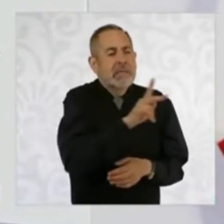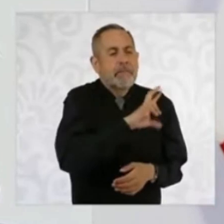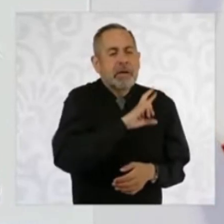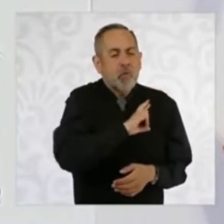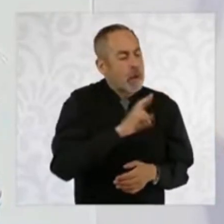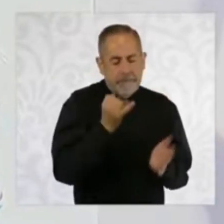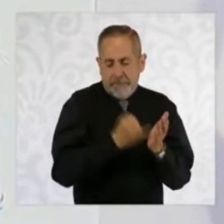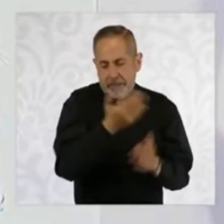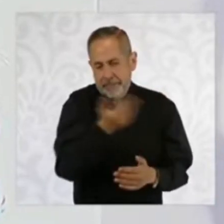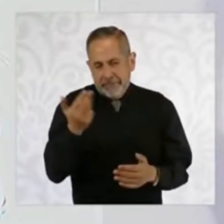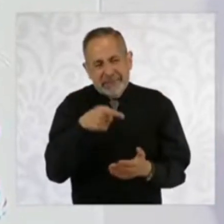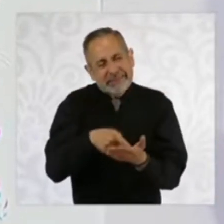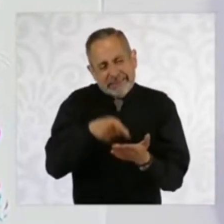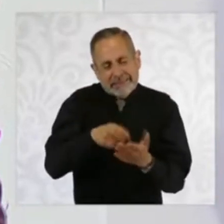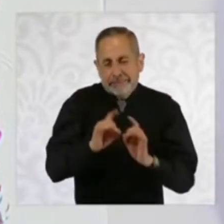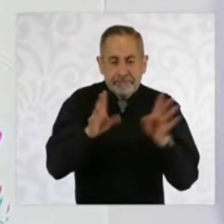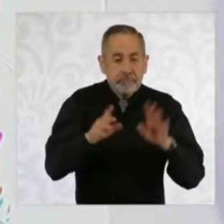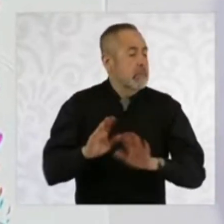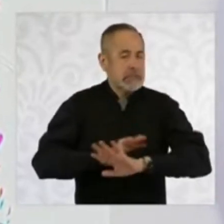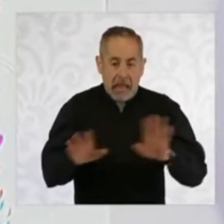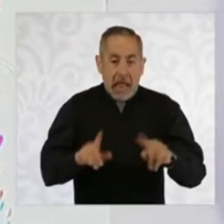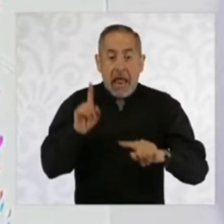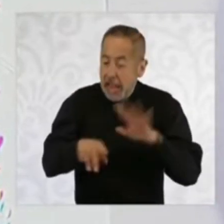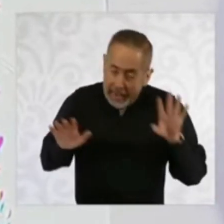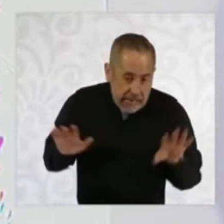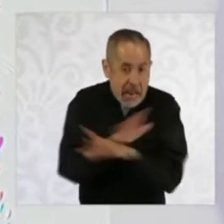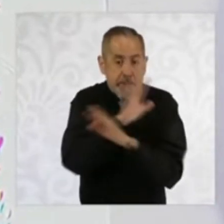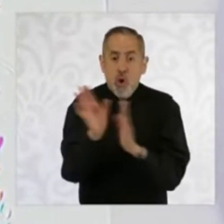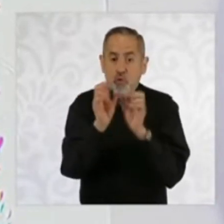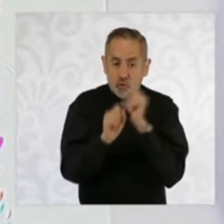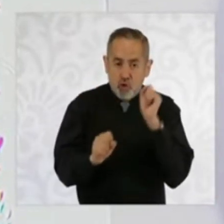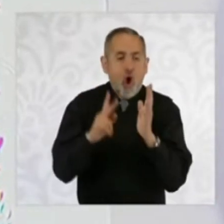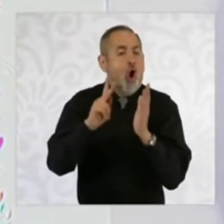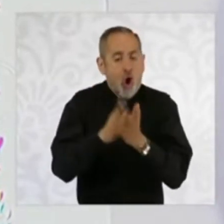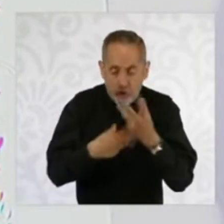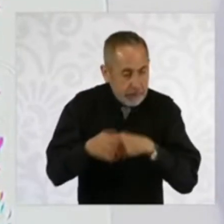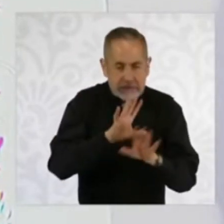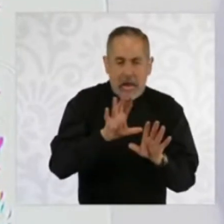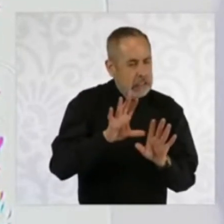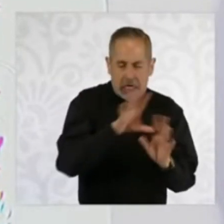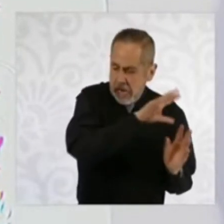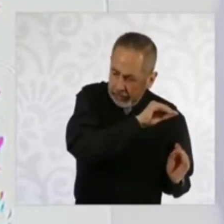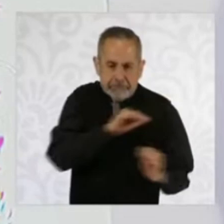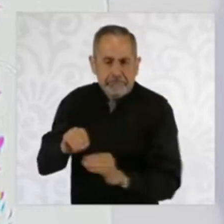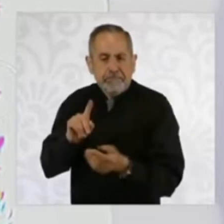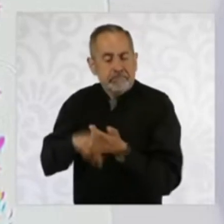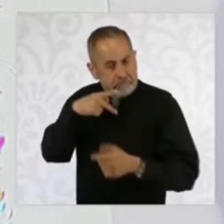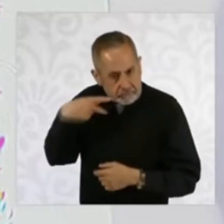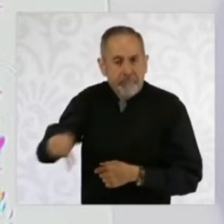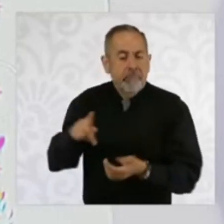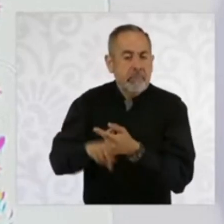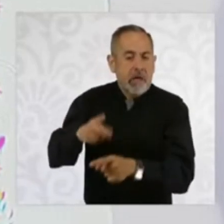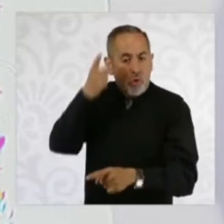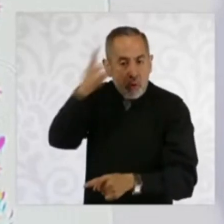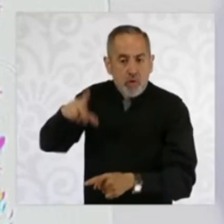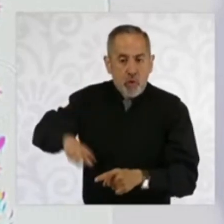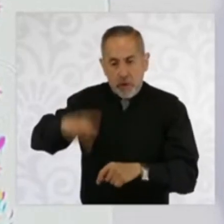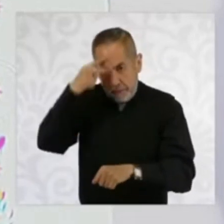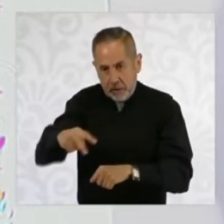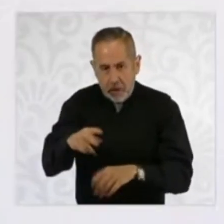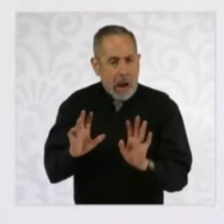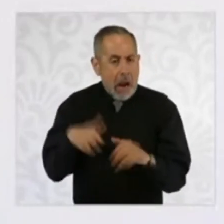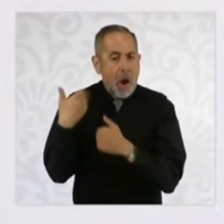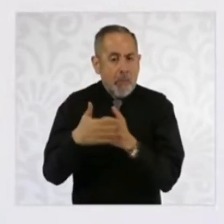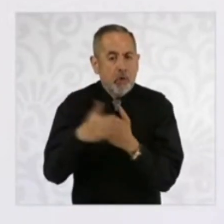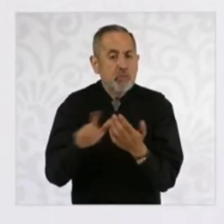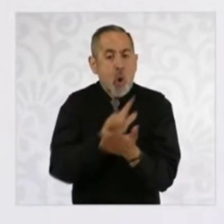Que tenía un régimen especial. Ahora que regresa a ser empresa pública, vienen todas las leyes secundarias que se van a